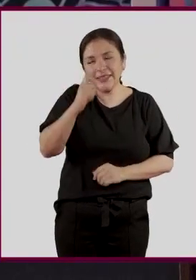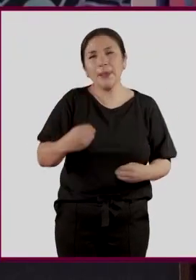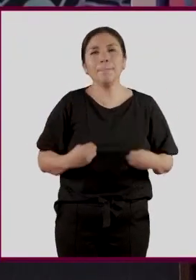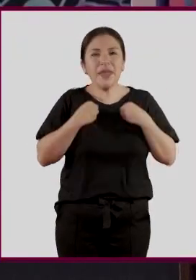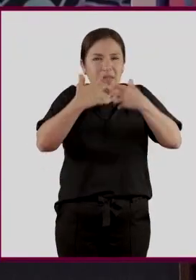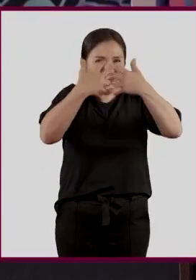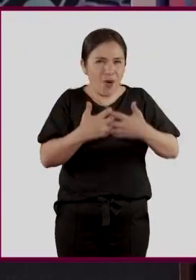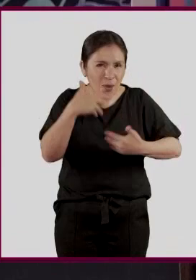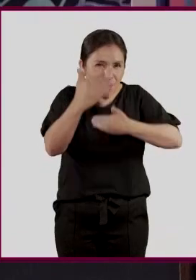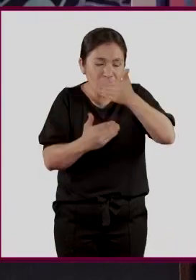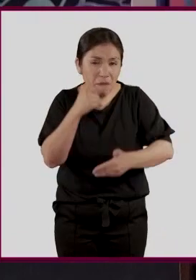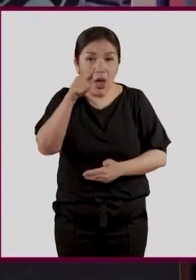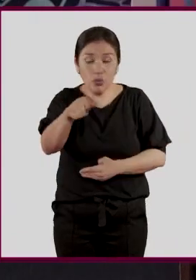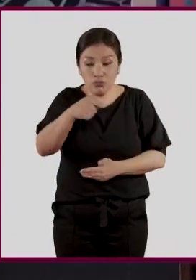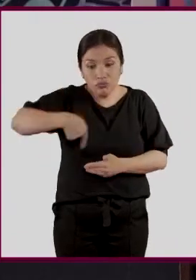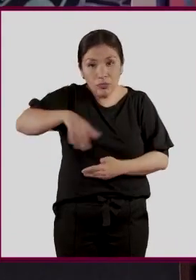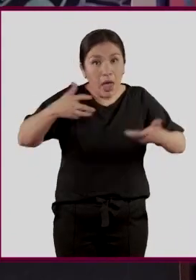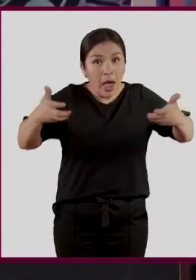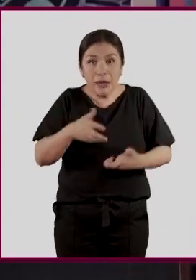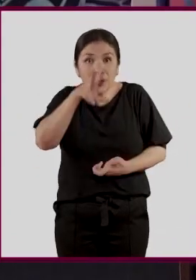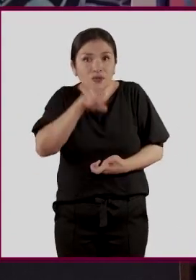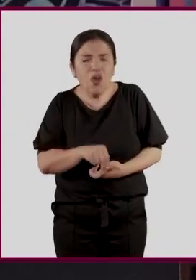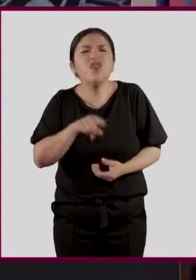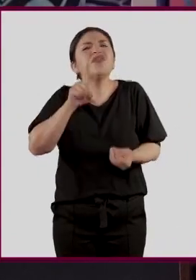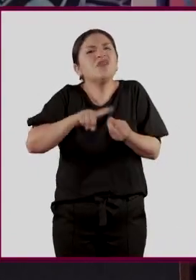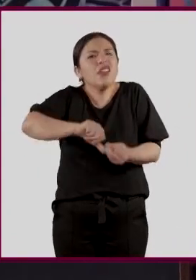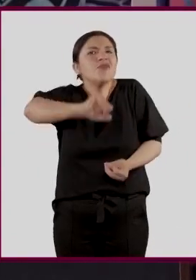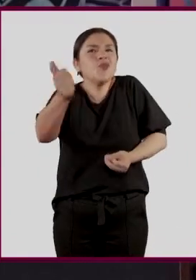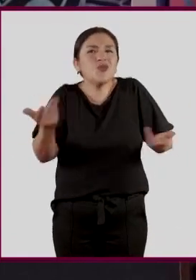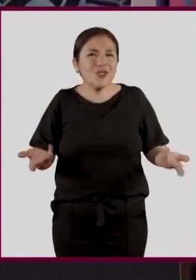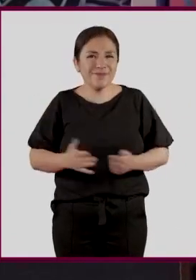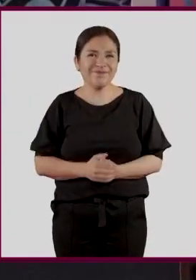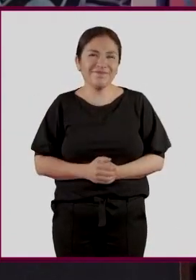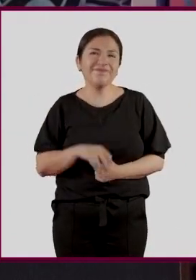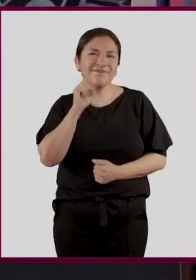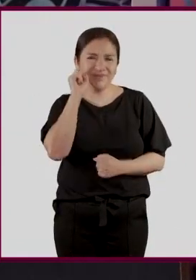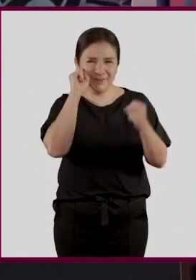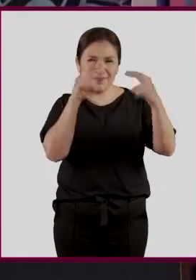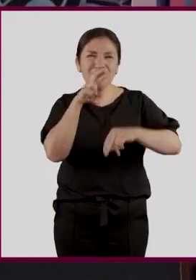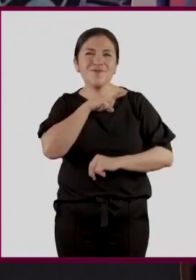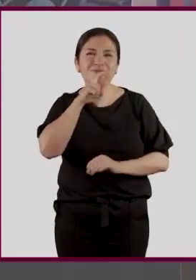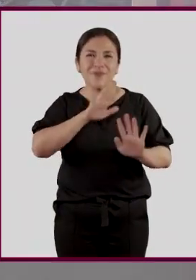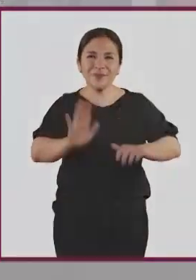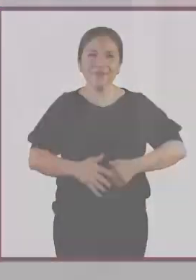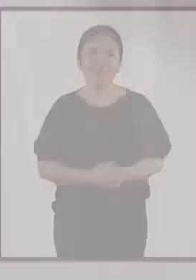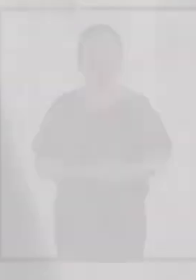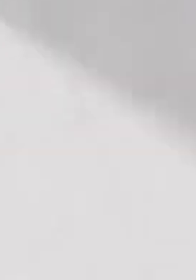Vida Productiva. Si no lo hacemos nosotras, nosotros, ¿quién? Hasta pronto.